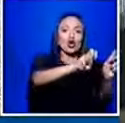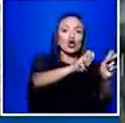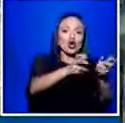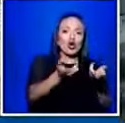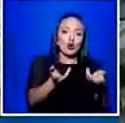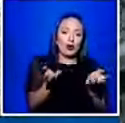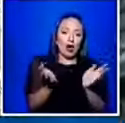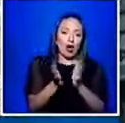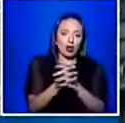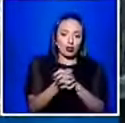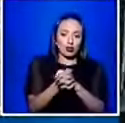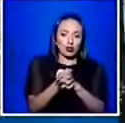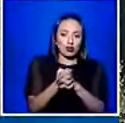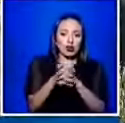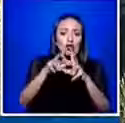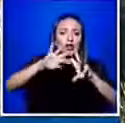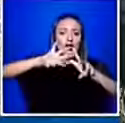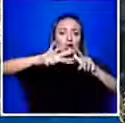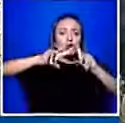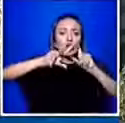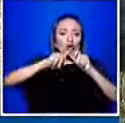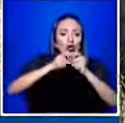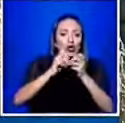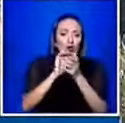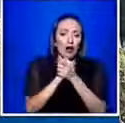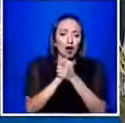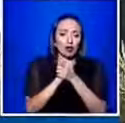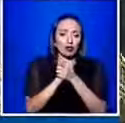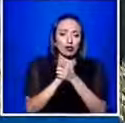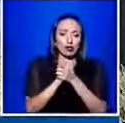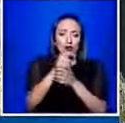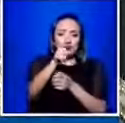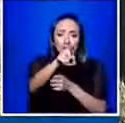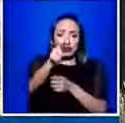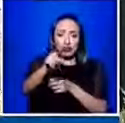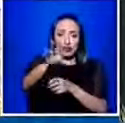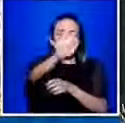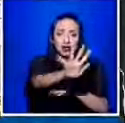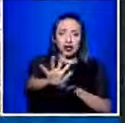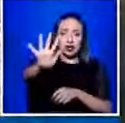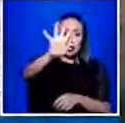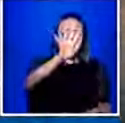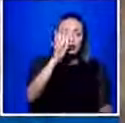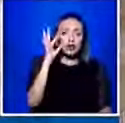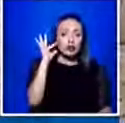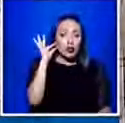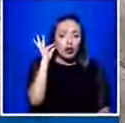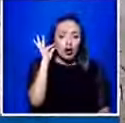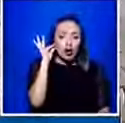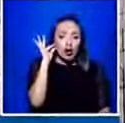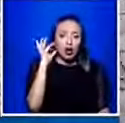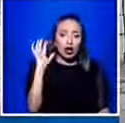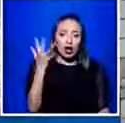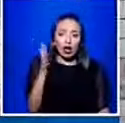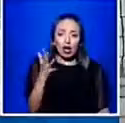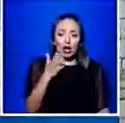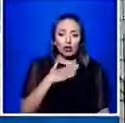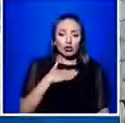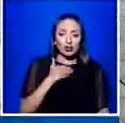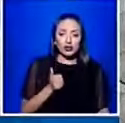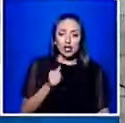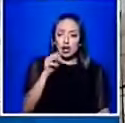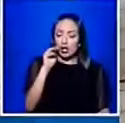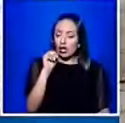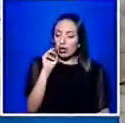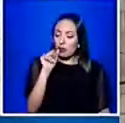están robando, se están llevando. Ya el cuadro de Manuelita Sáenz está ya solo en un ojo, la nariz